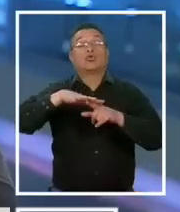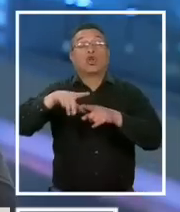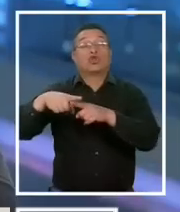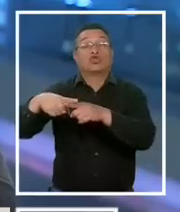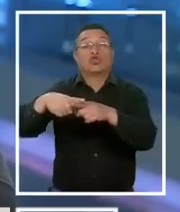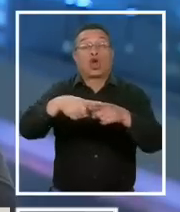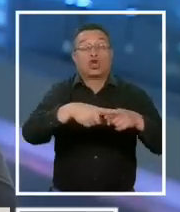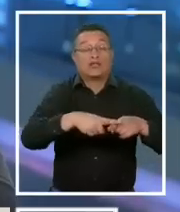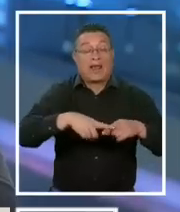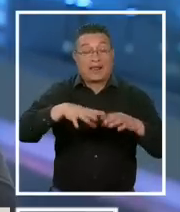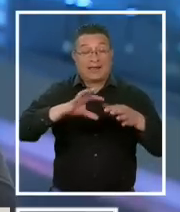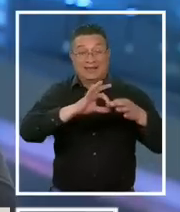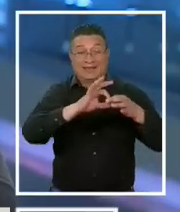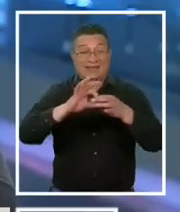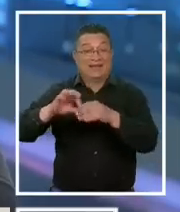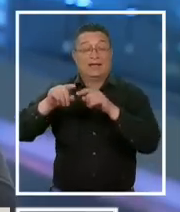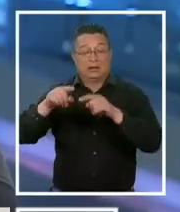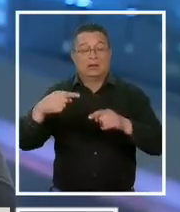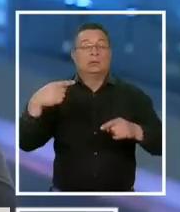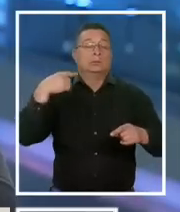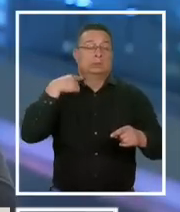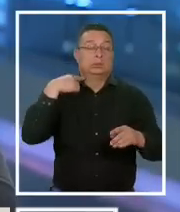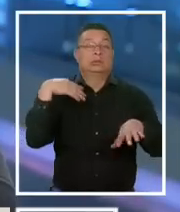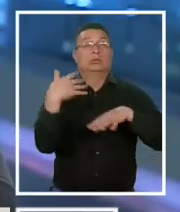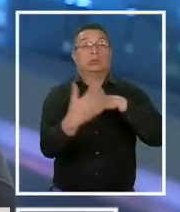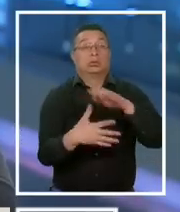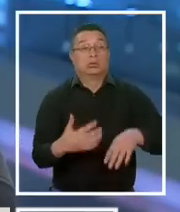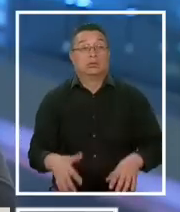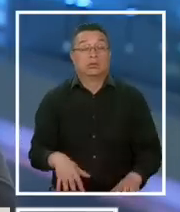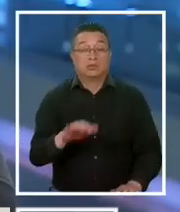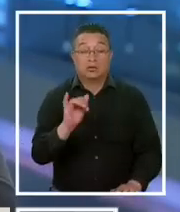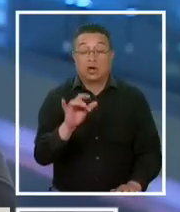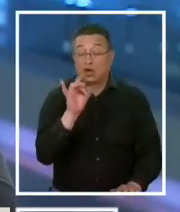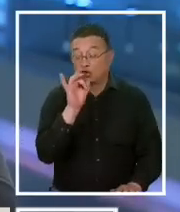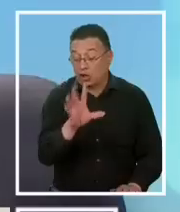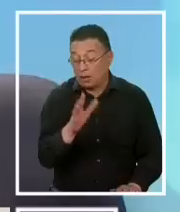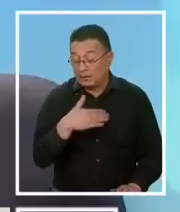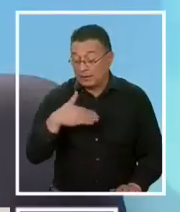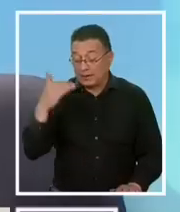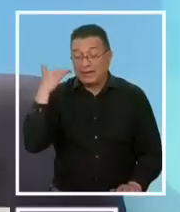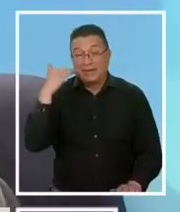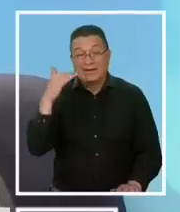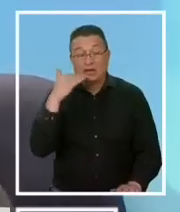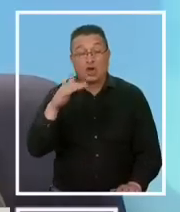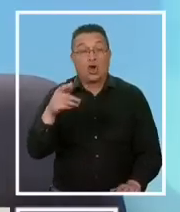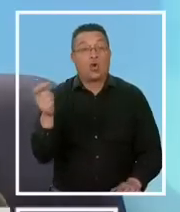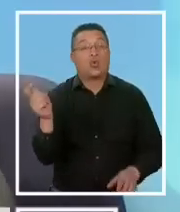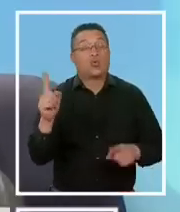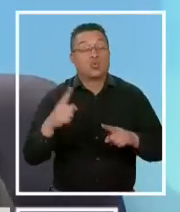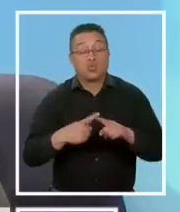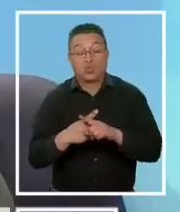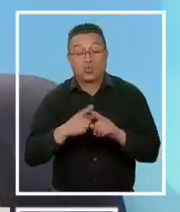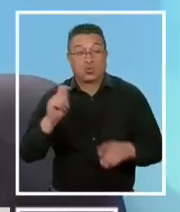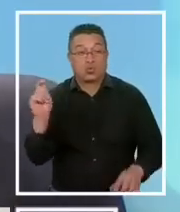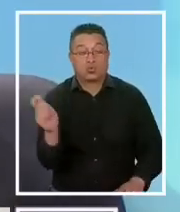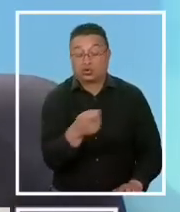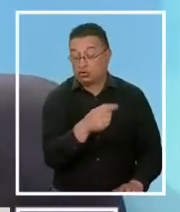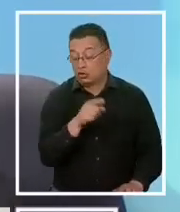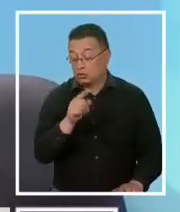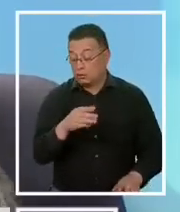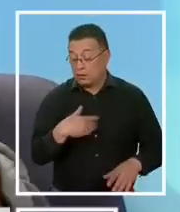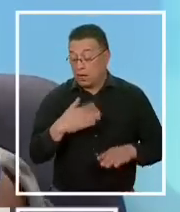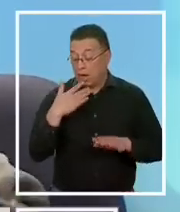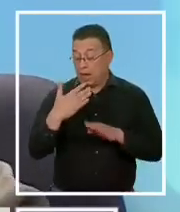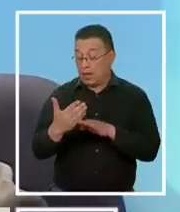que desde esa perspectiva redunda en una situación como ésta pensar solamente que hay niños con cuchillo detrás detrás hay un